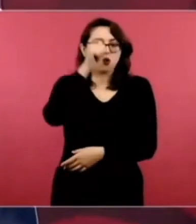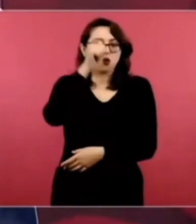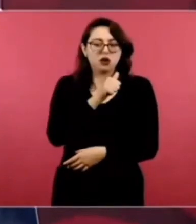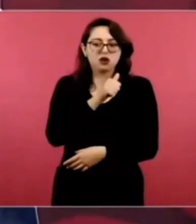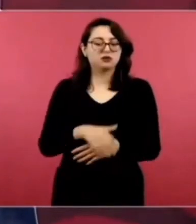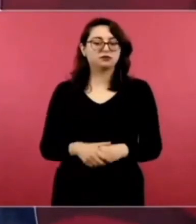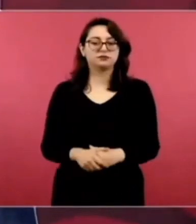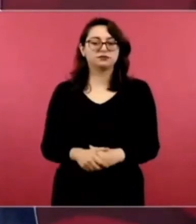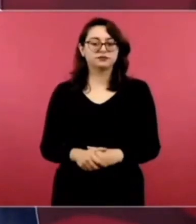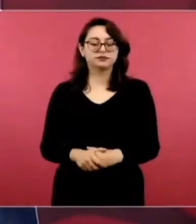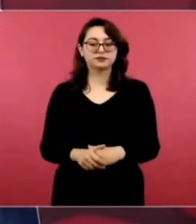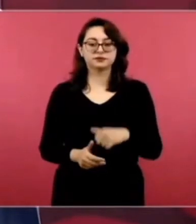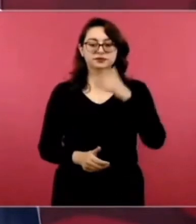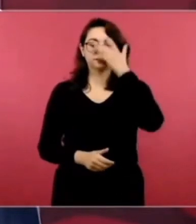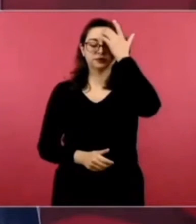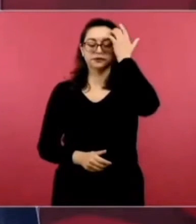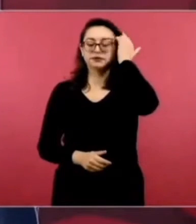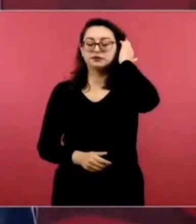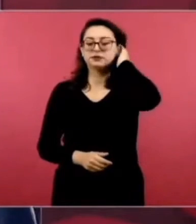Y